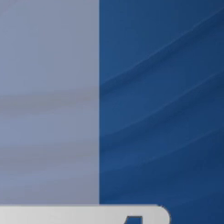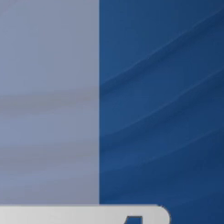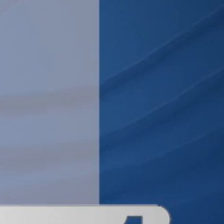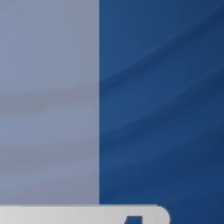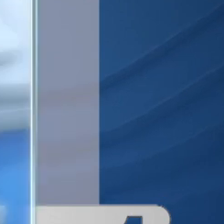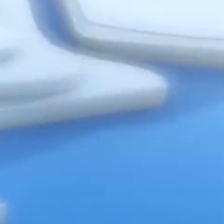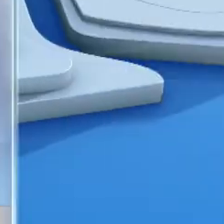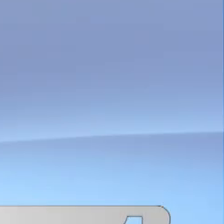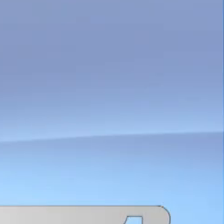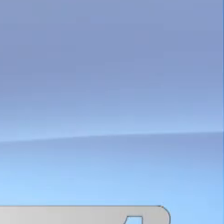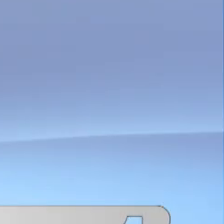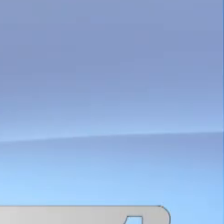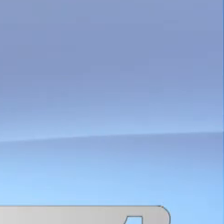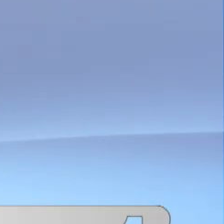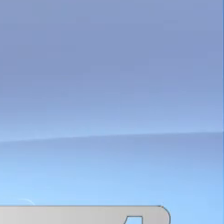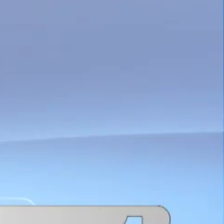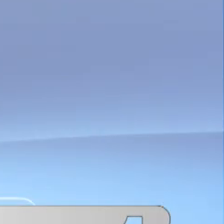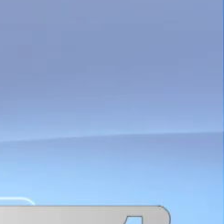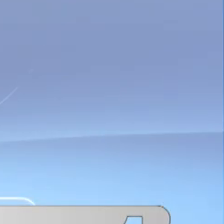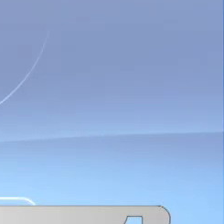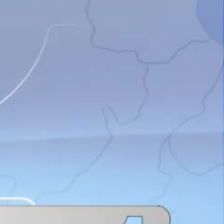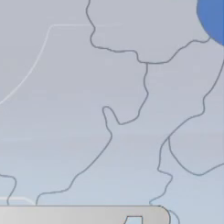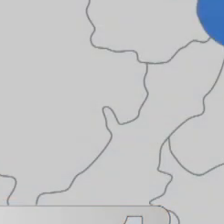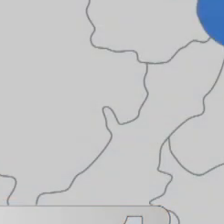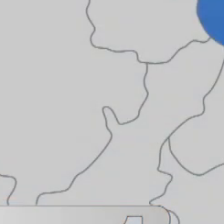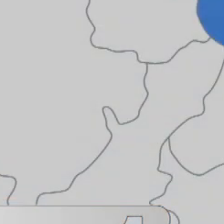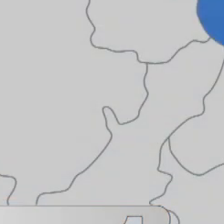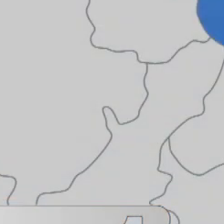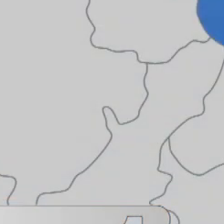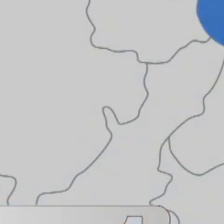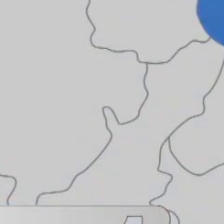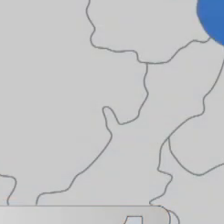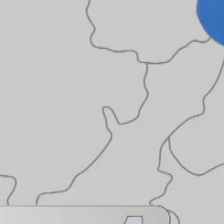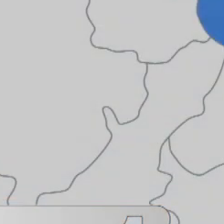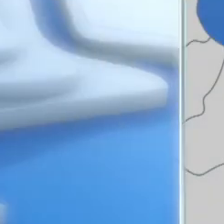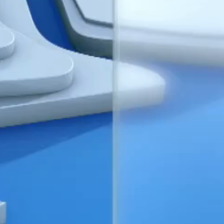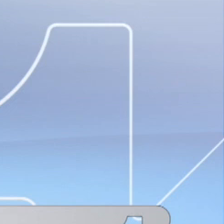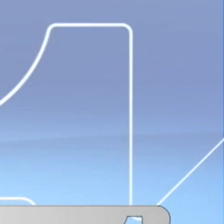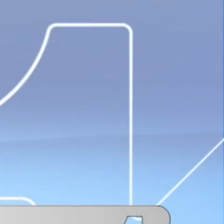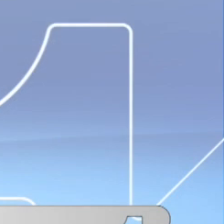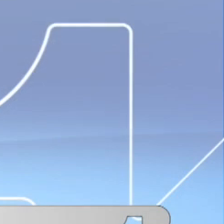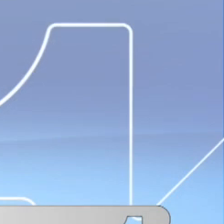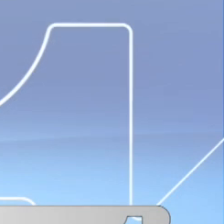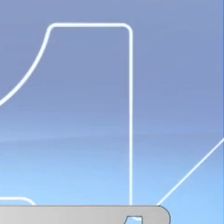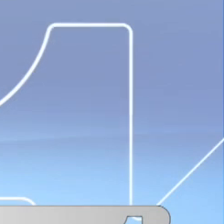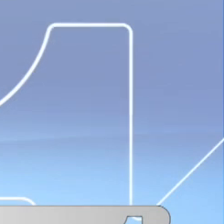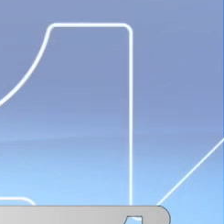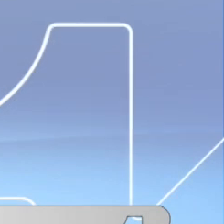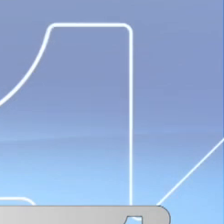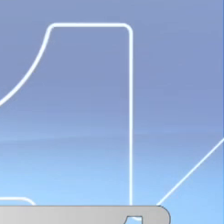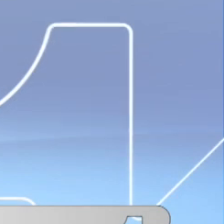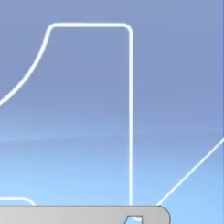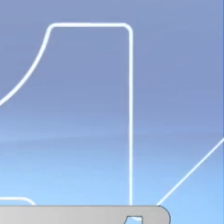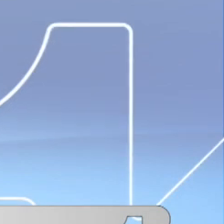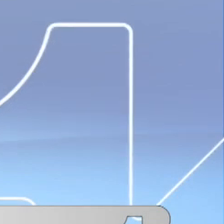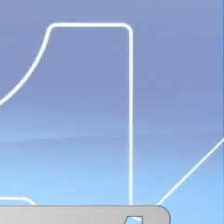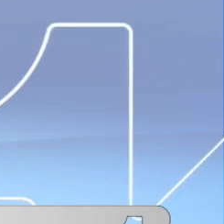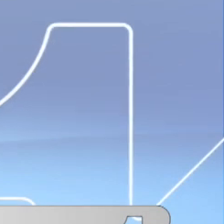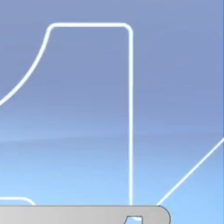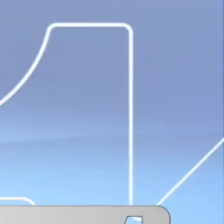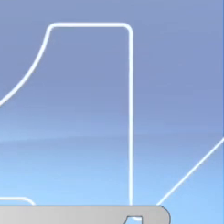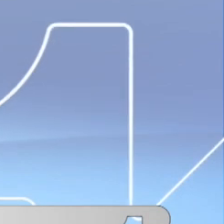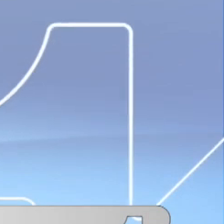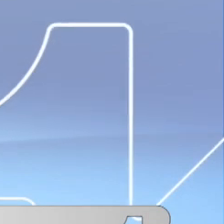de su entrega 2 soldados mueren en ataque armado en antioquia brutal golpiza contra detenido en